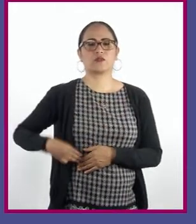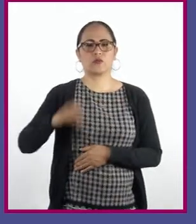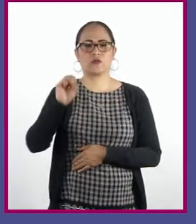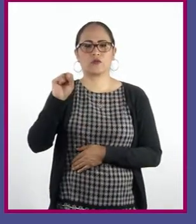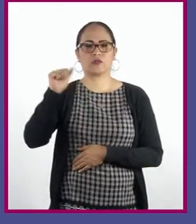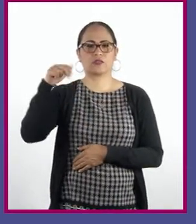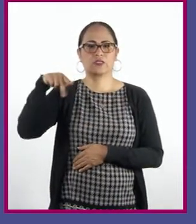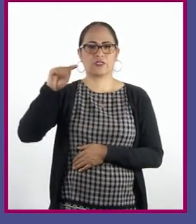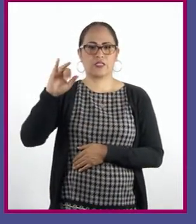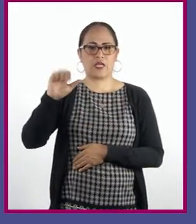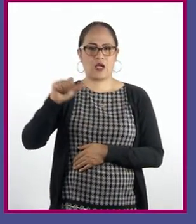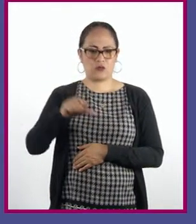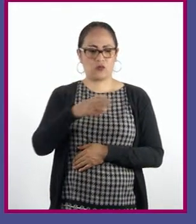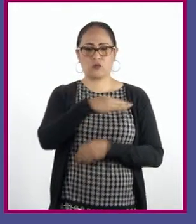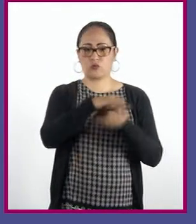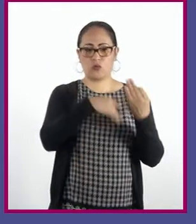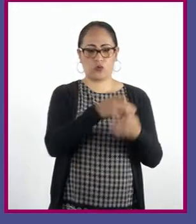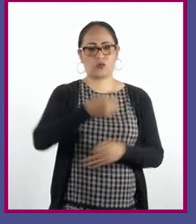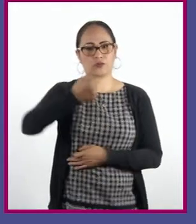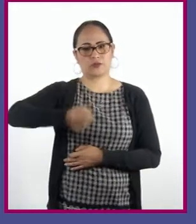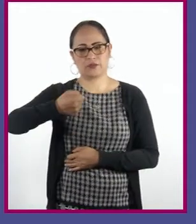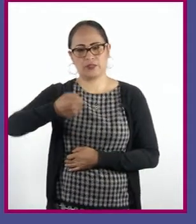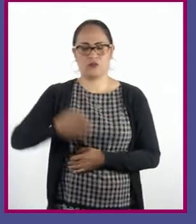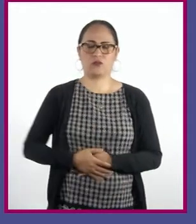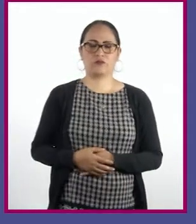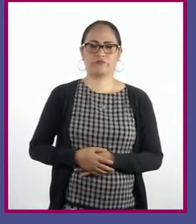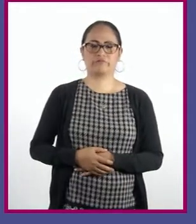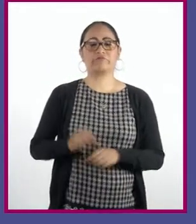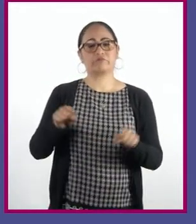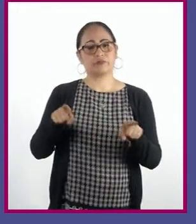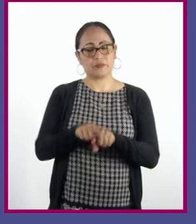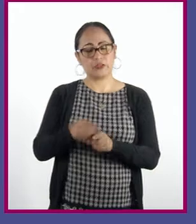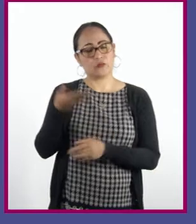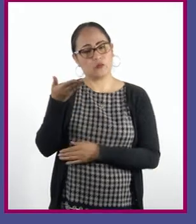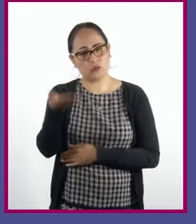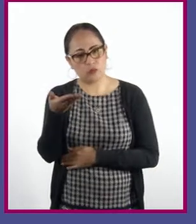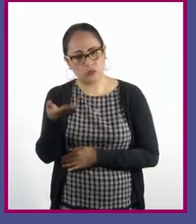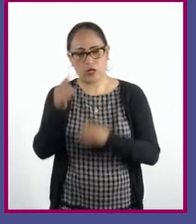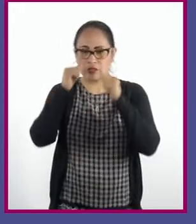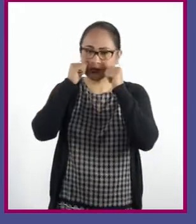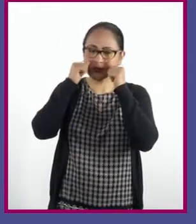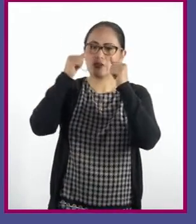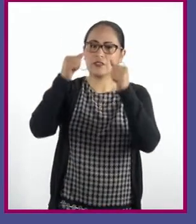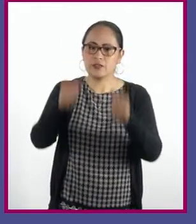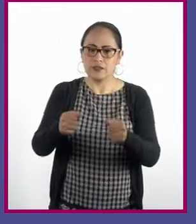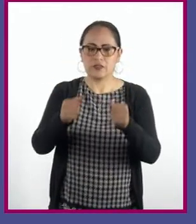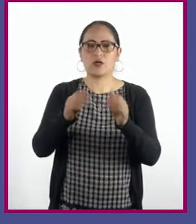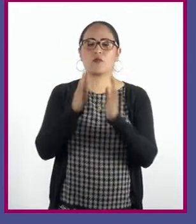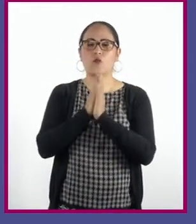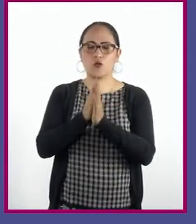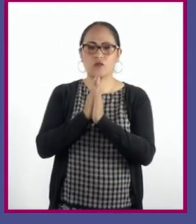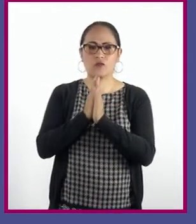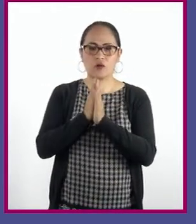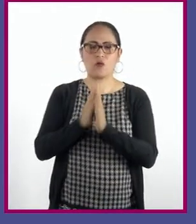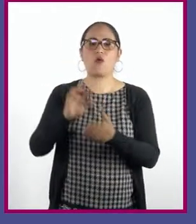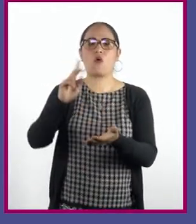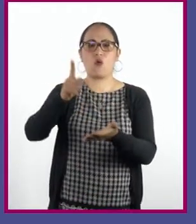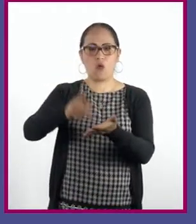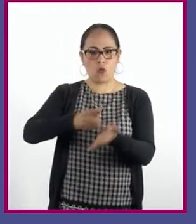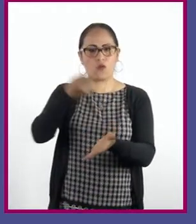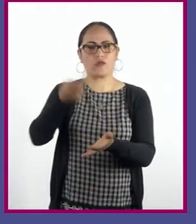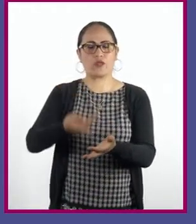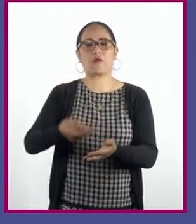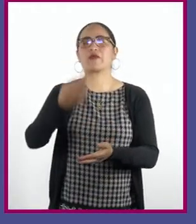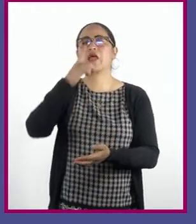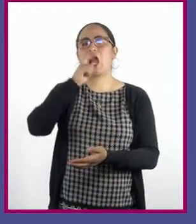un cordial saludo, al tiempo que se dirige usted de la manera más atenta para solicitar que se restituya el servicio